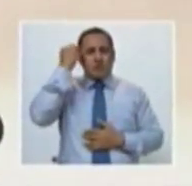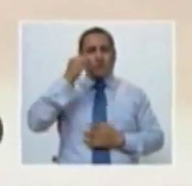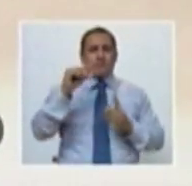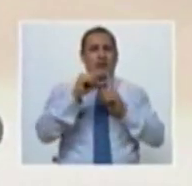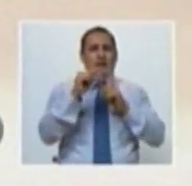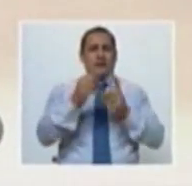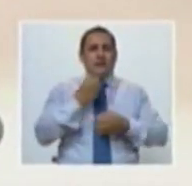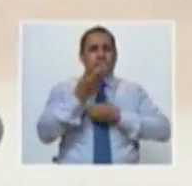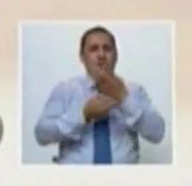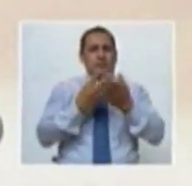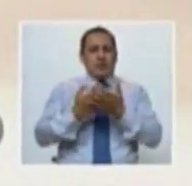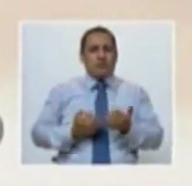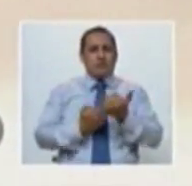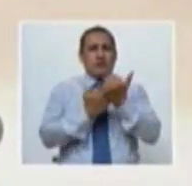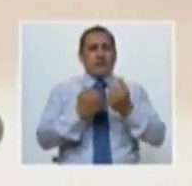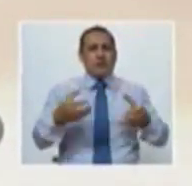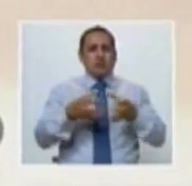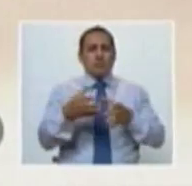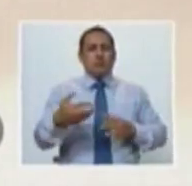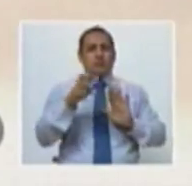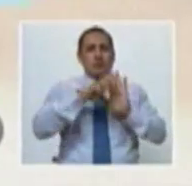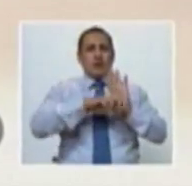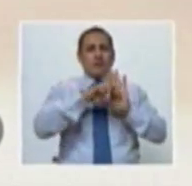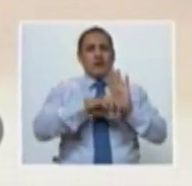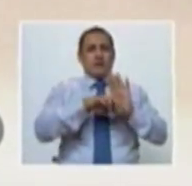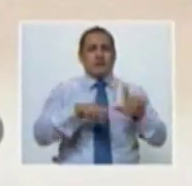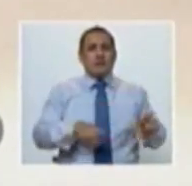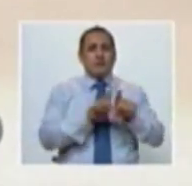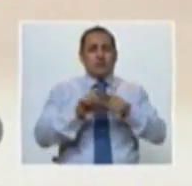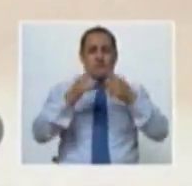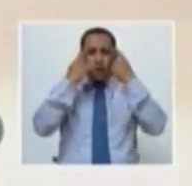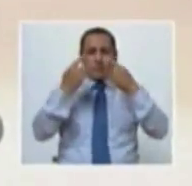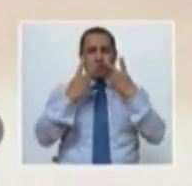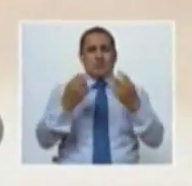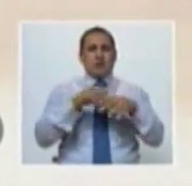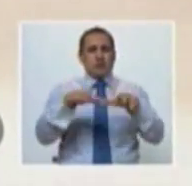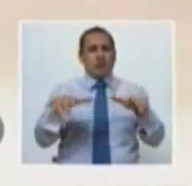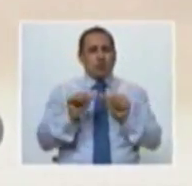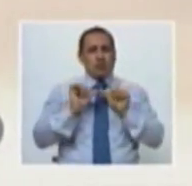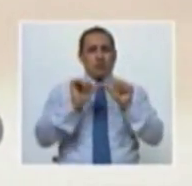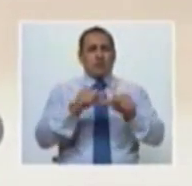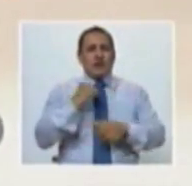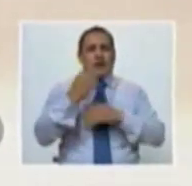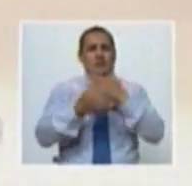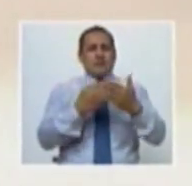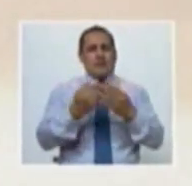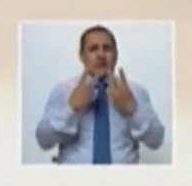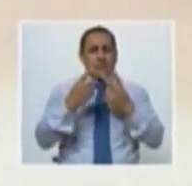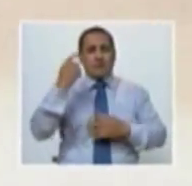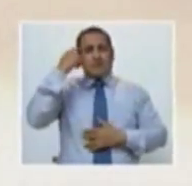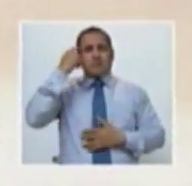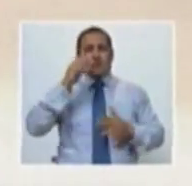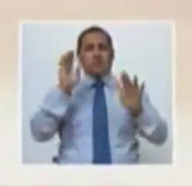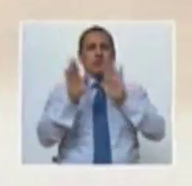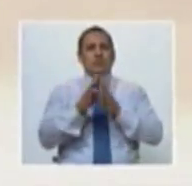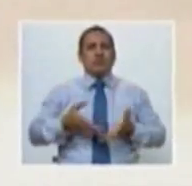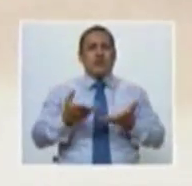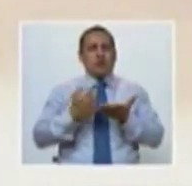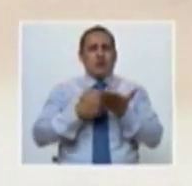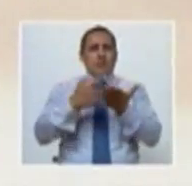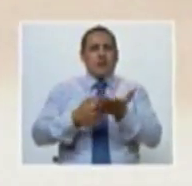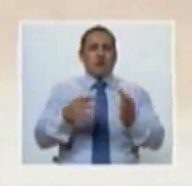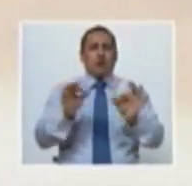frases fuerza del programa. Es una decisión que a todas luces va a continuar dando polémica, generando debate,